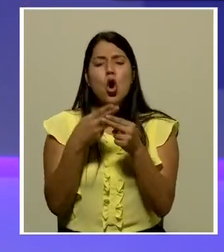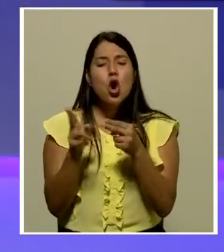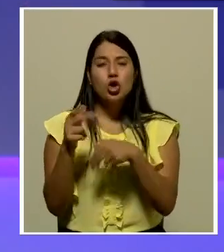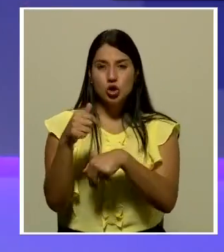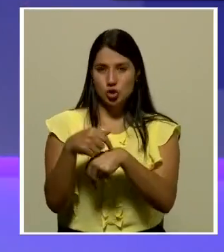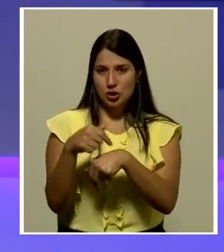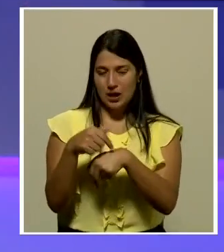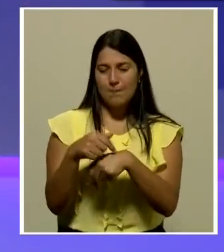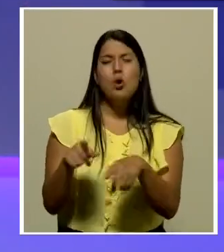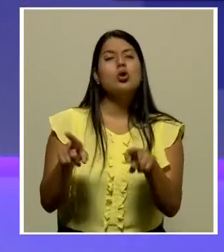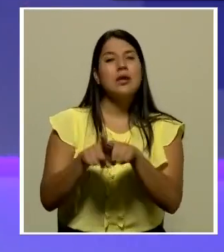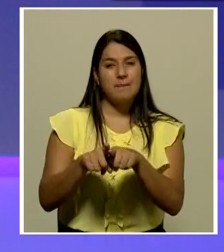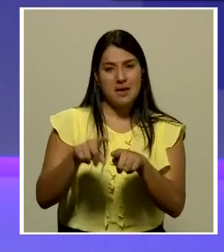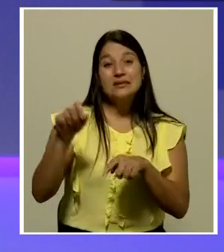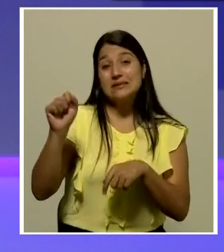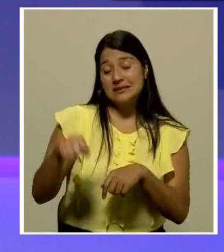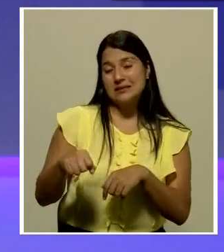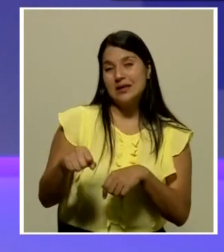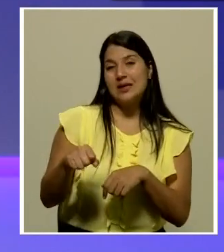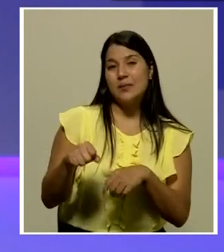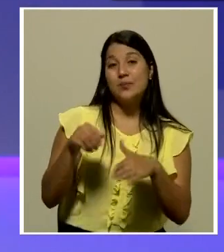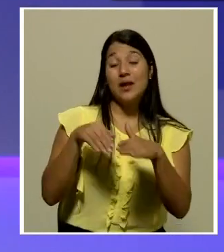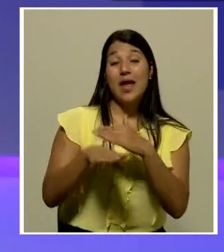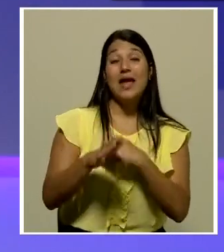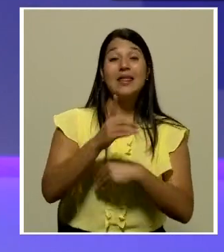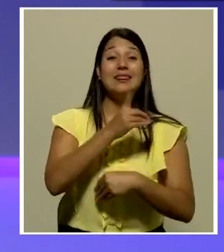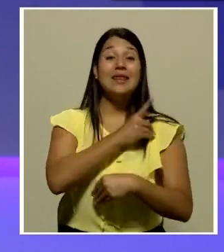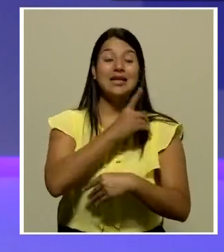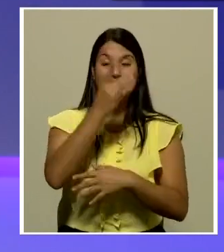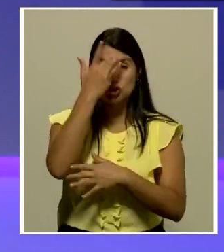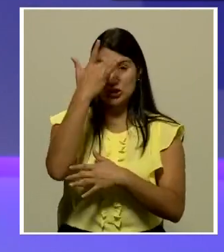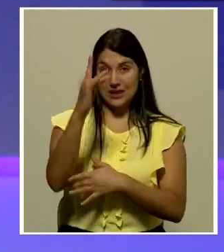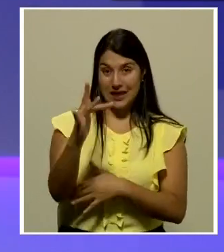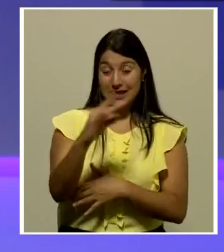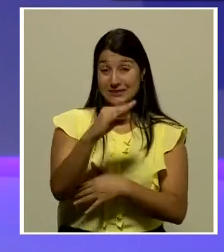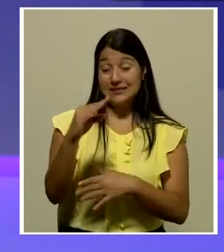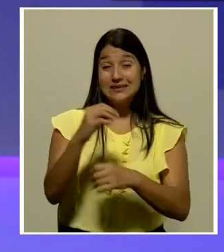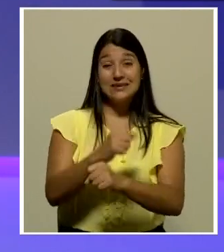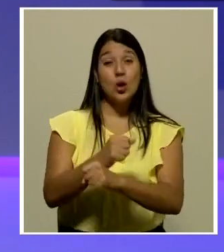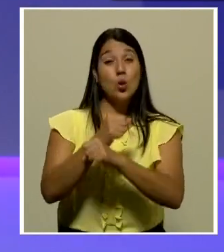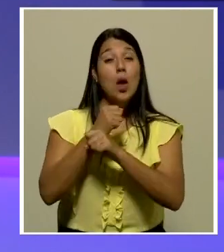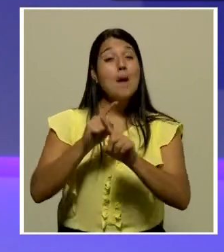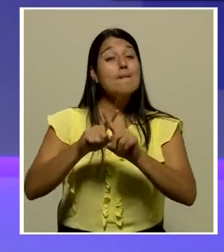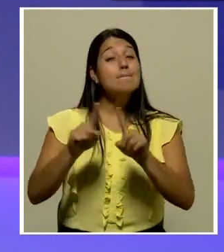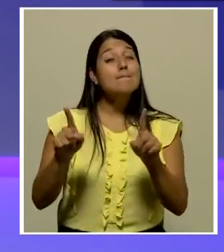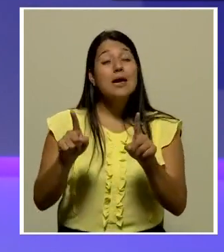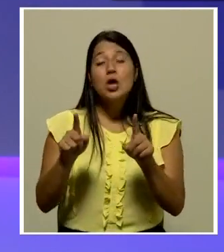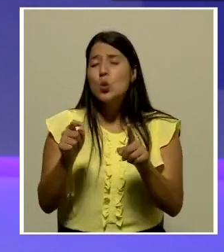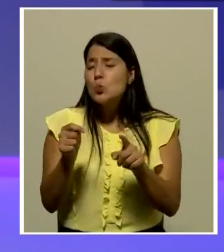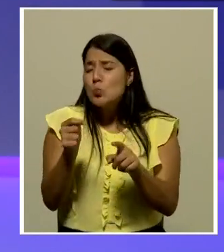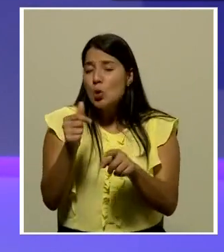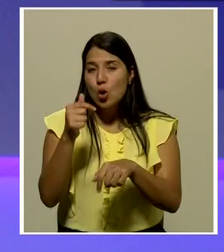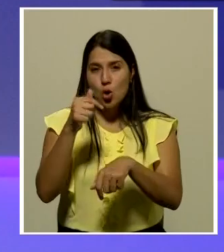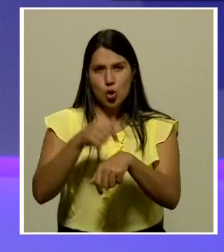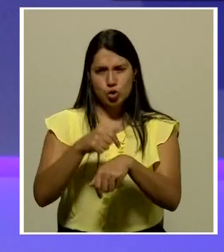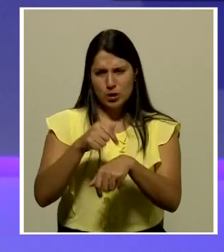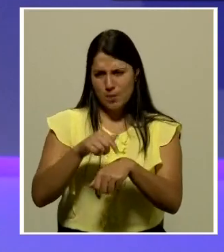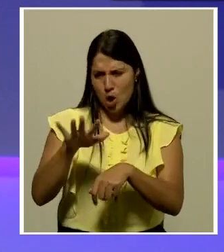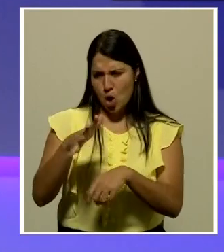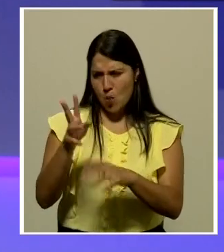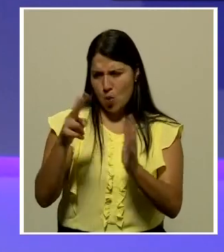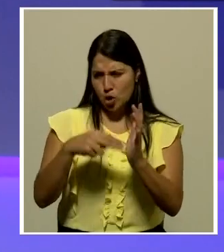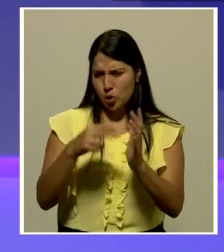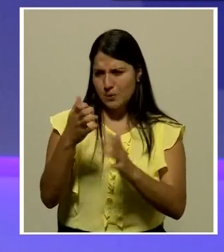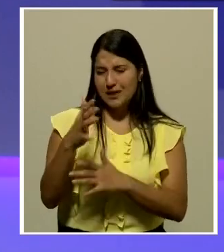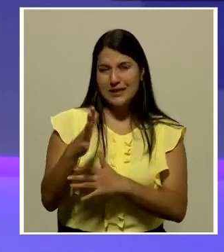algún momento pues sí, estuvo también, como usted lo menciona, en la Dirección de Inteligencia y Seguridad, pero él muy rápidamente, creo que como en el 2015,